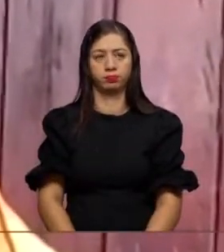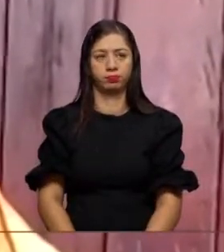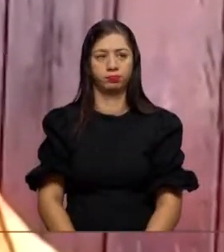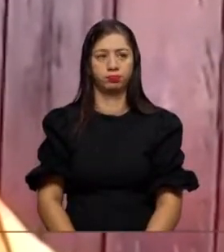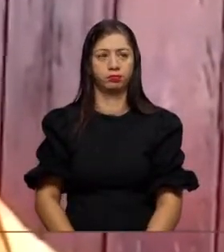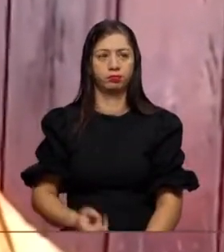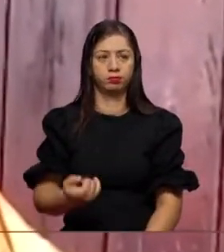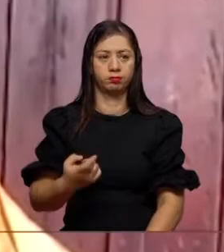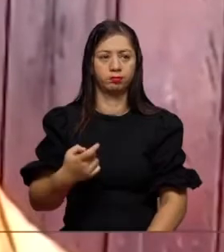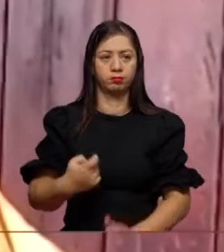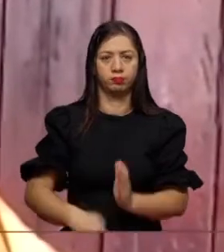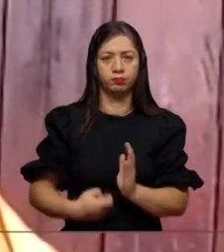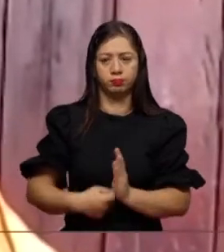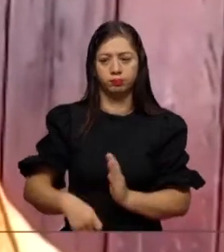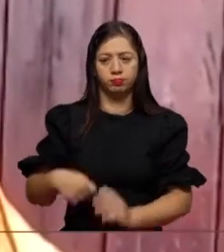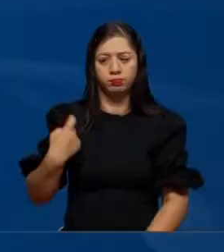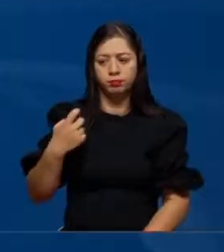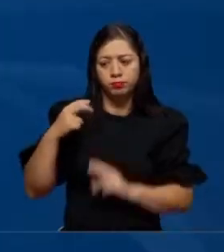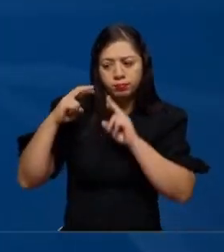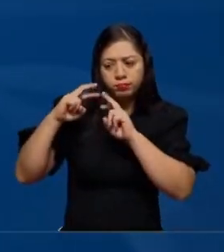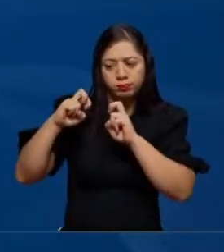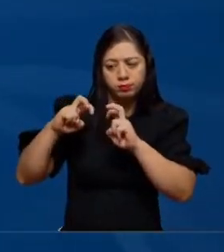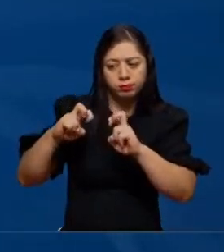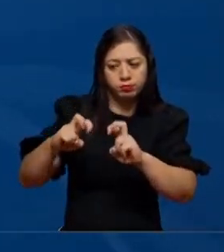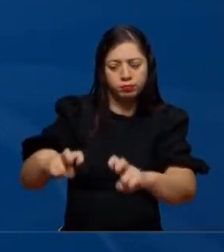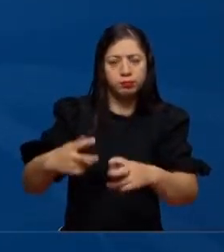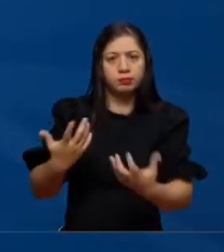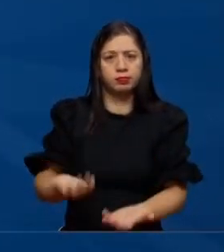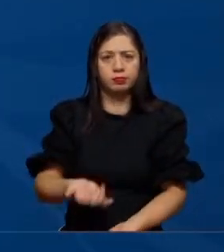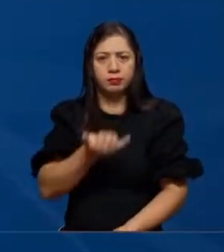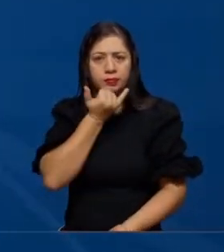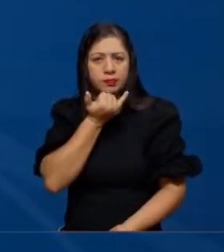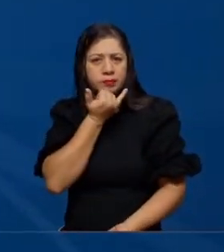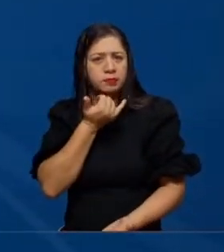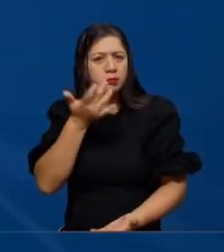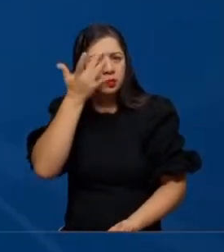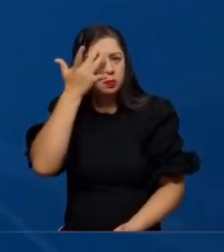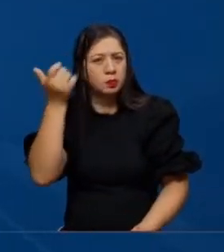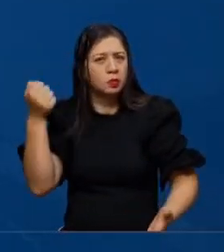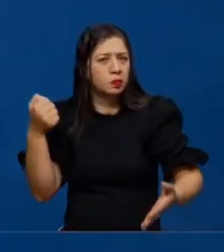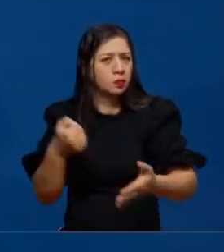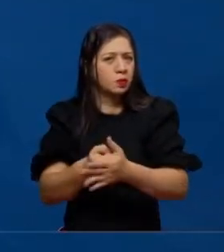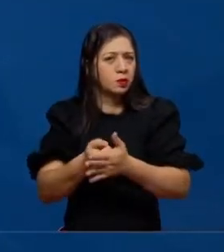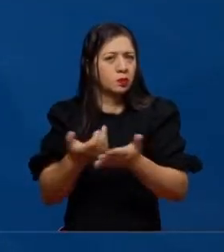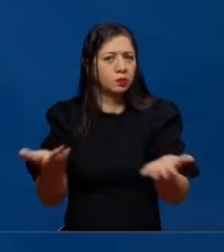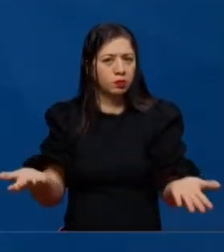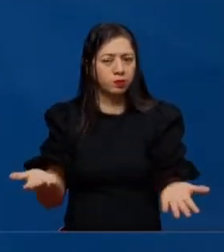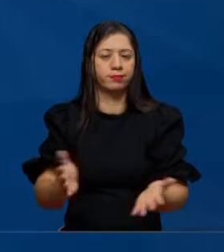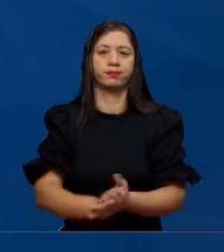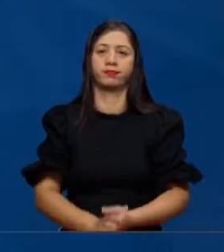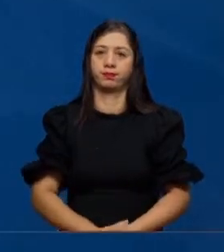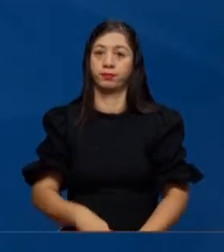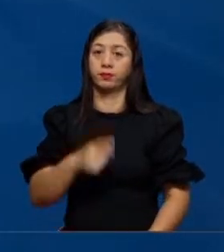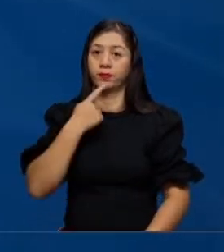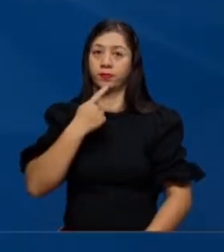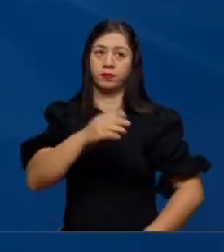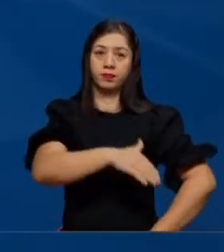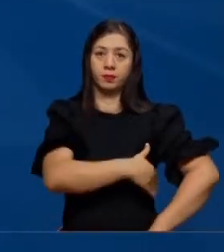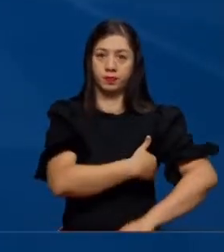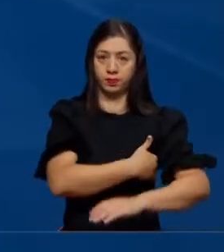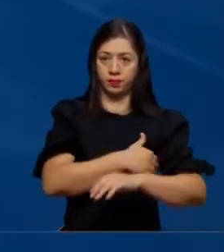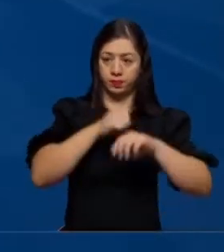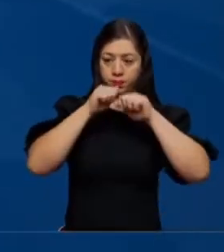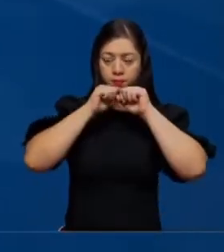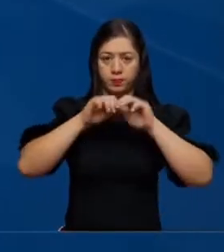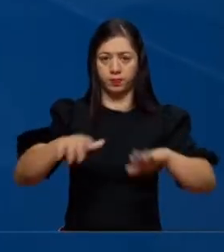investiguen a fondo para saber exactamente qué fue lo que sucedió. Afortunadamente, como ente del Ministerio Público,